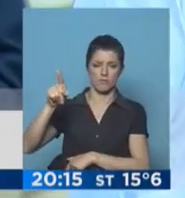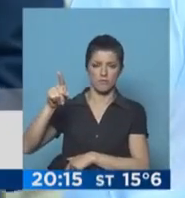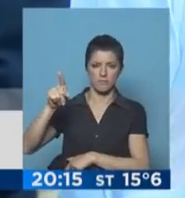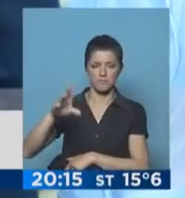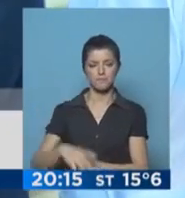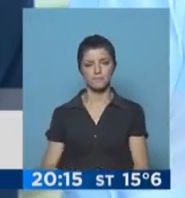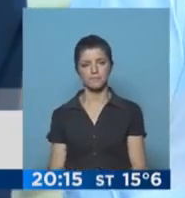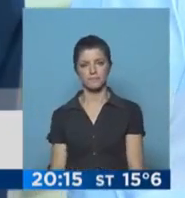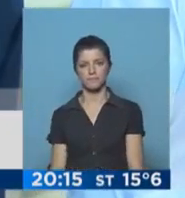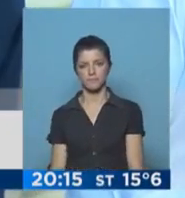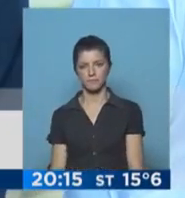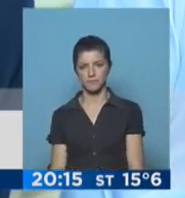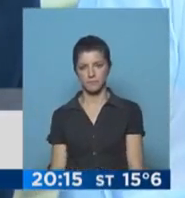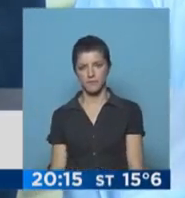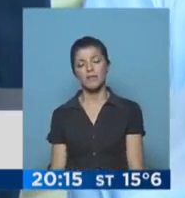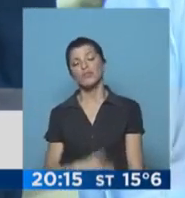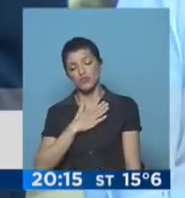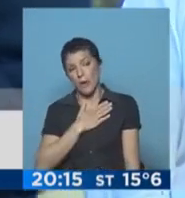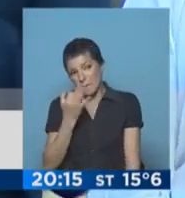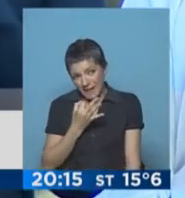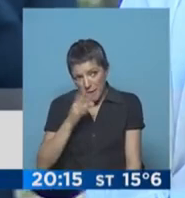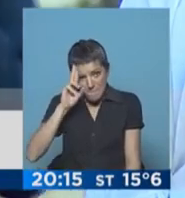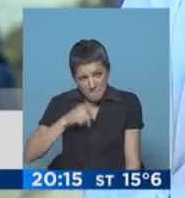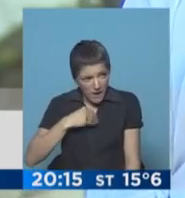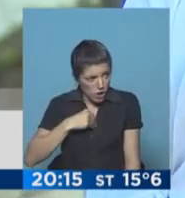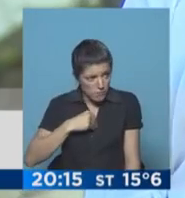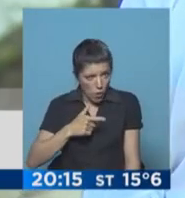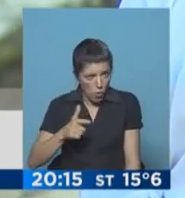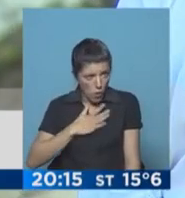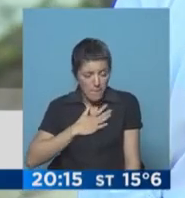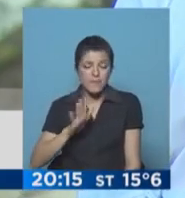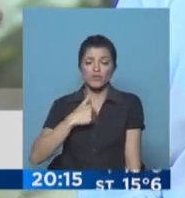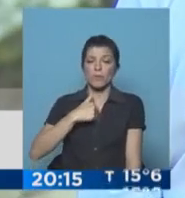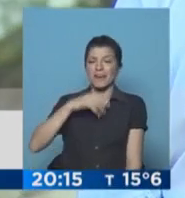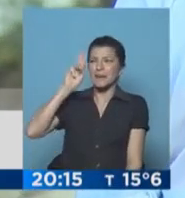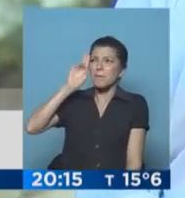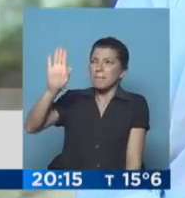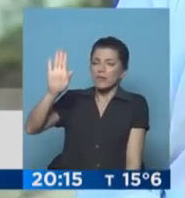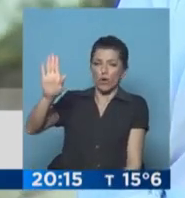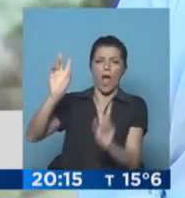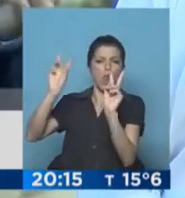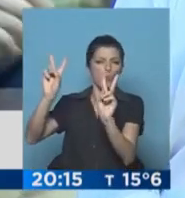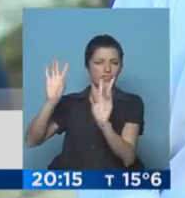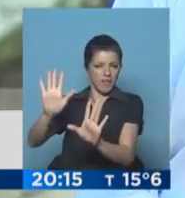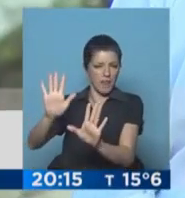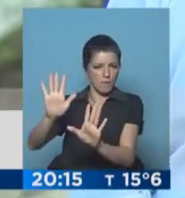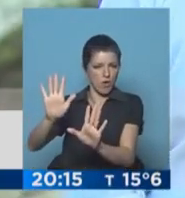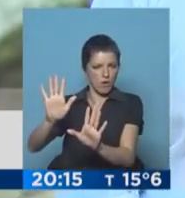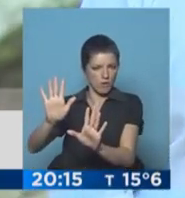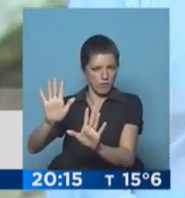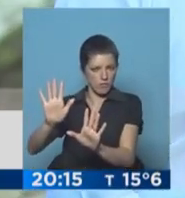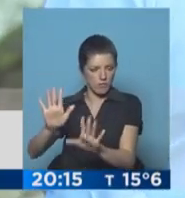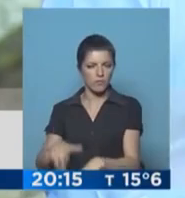Y sin ser Nélida peronista, pero en el corazón, respetando ese justicialismo, esa justicia